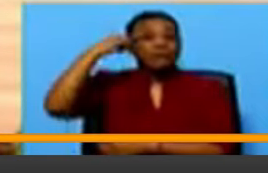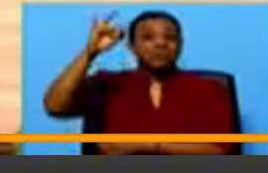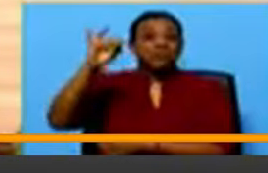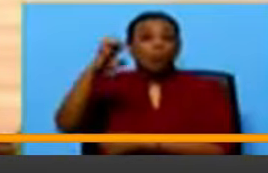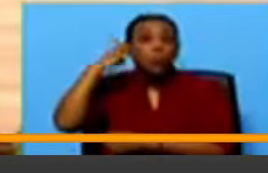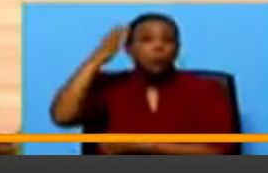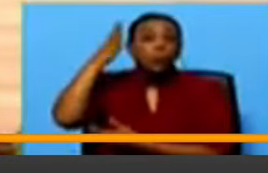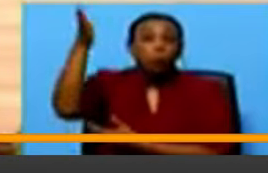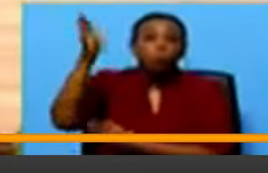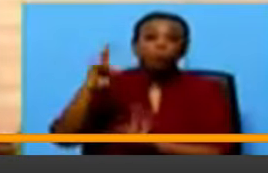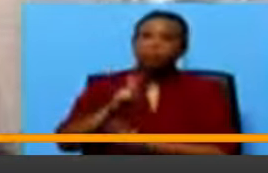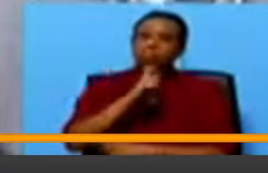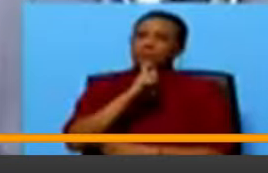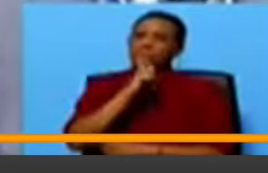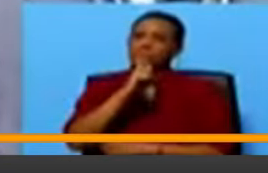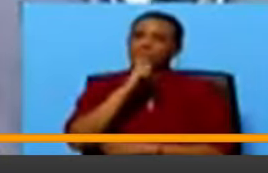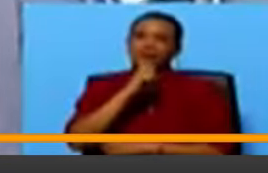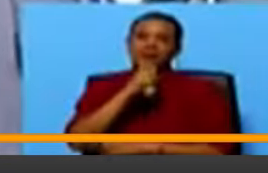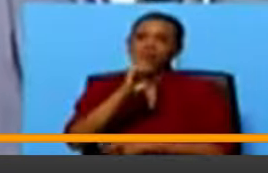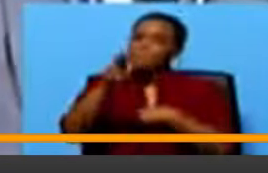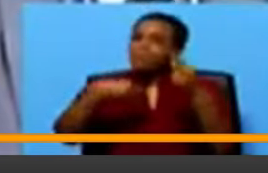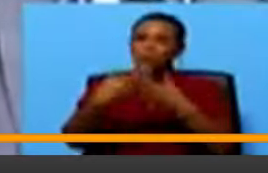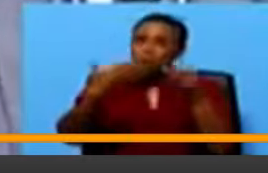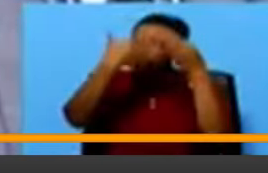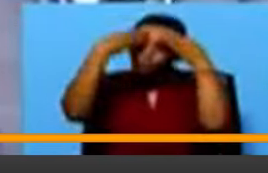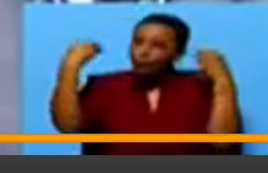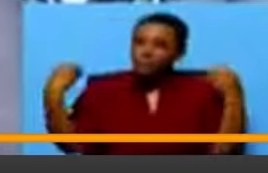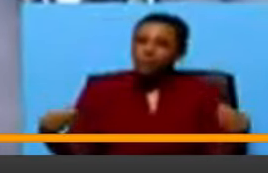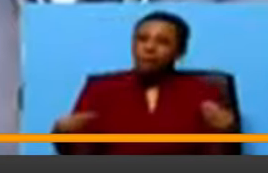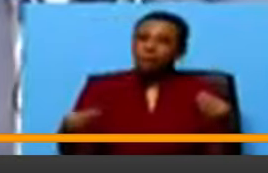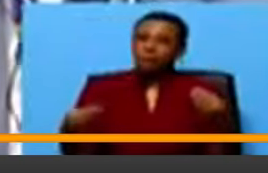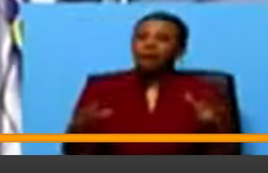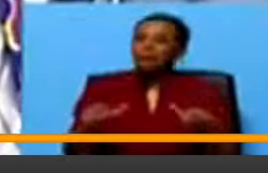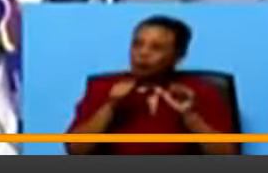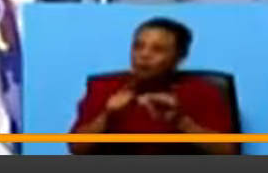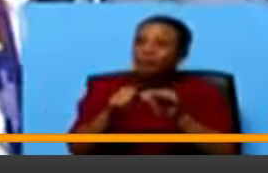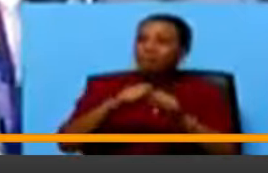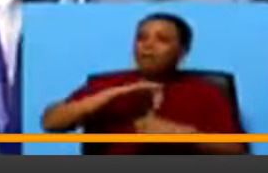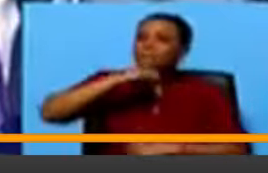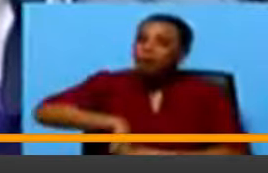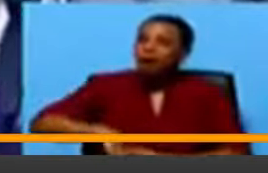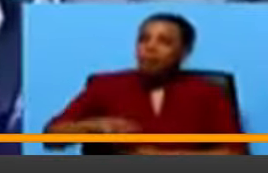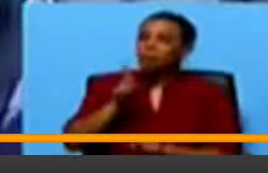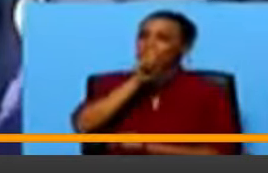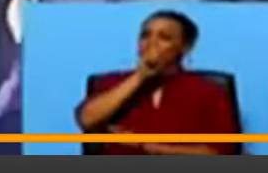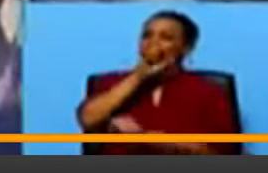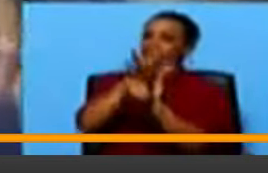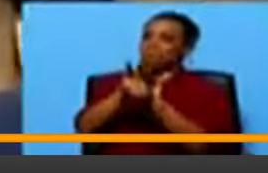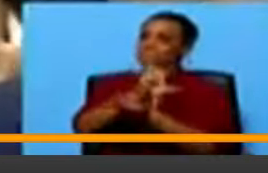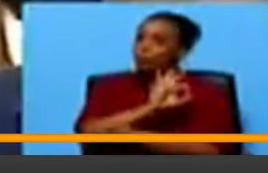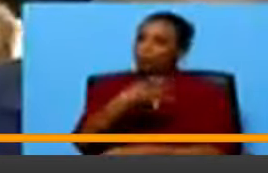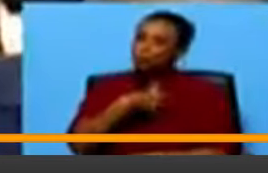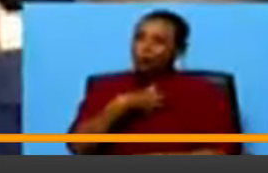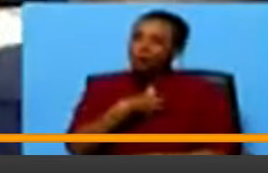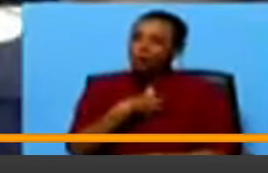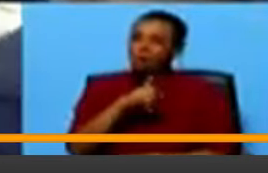Europa. Y eso no podrán desfigurarlo ni ocultarlo.